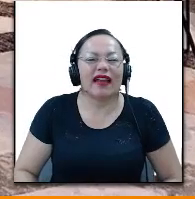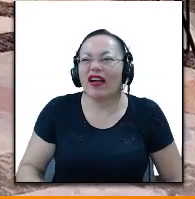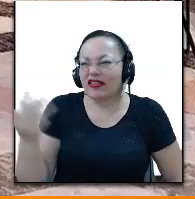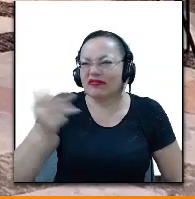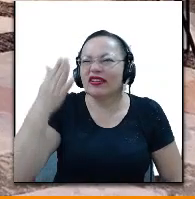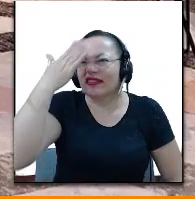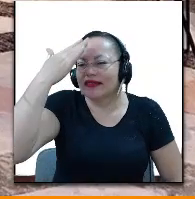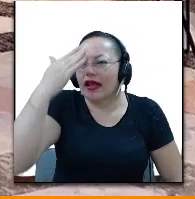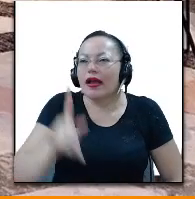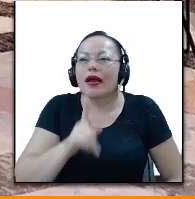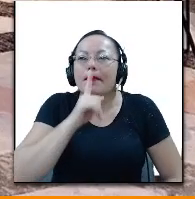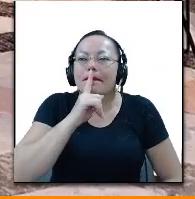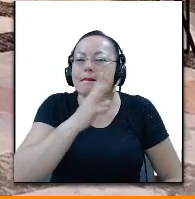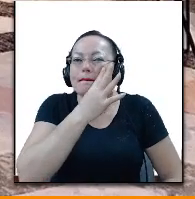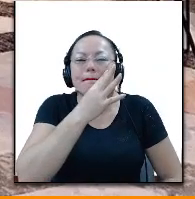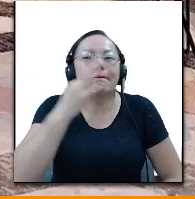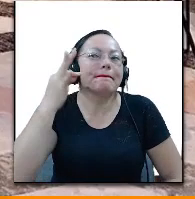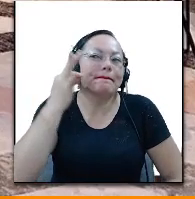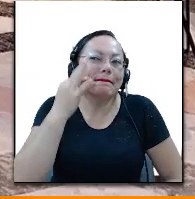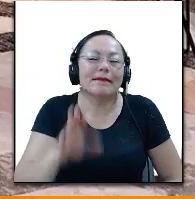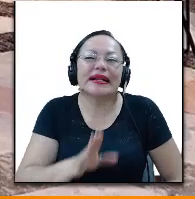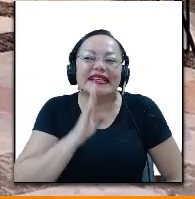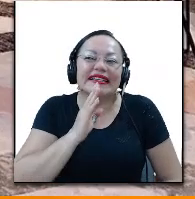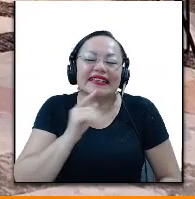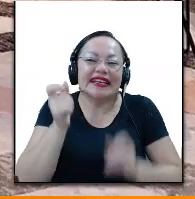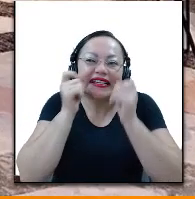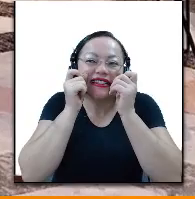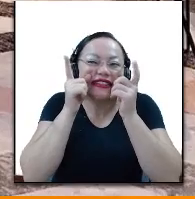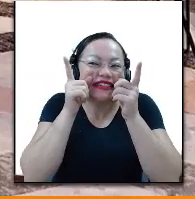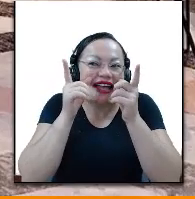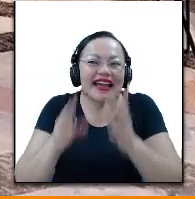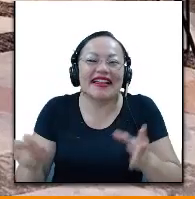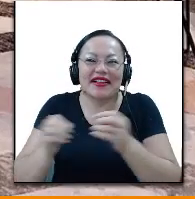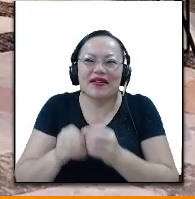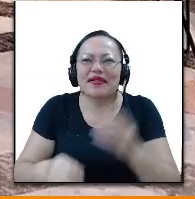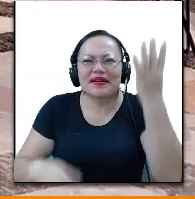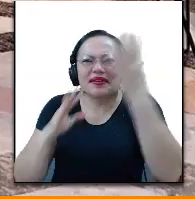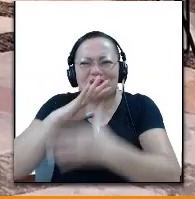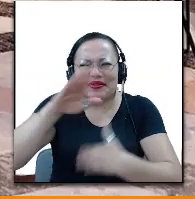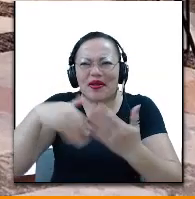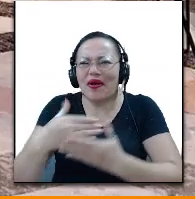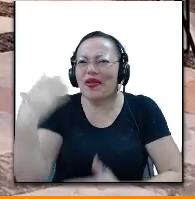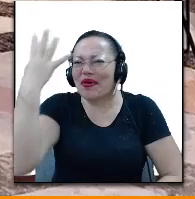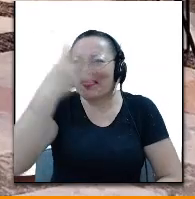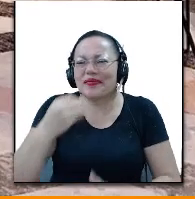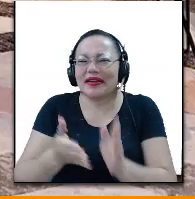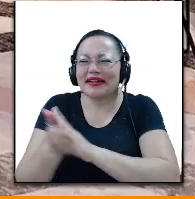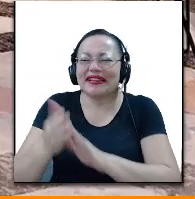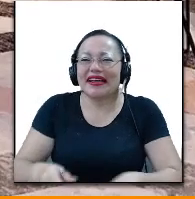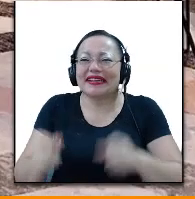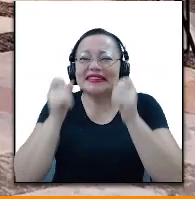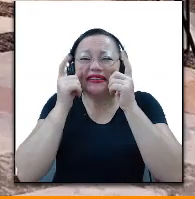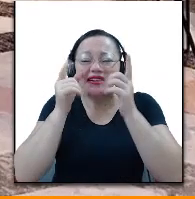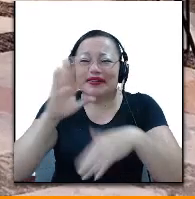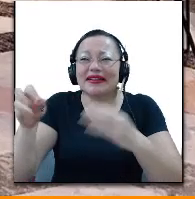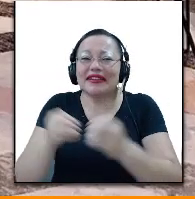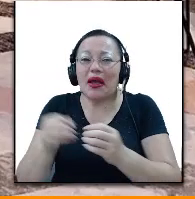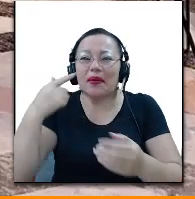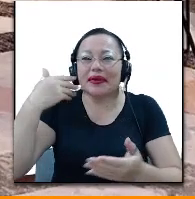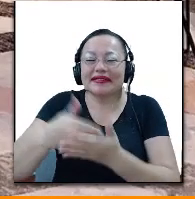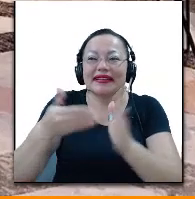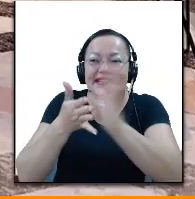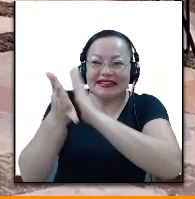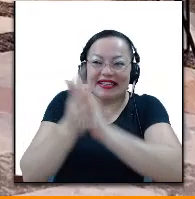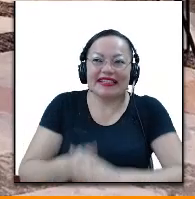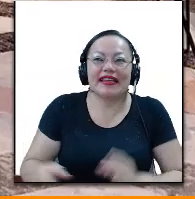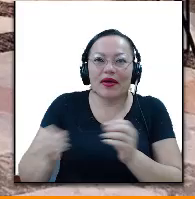pero pues no quieren revelarlo todavía, o quieren revelarlo de una manera más bonita, o hacer una sorpresa para todos sus televidentes, y